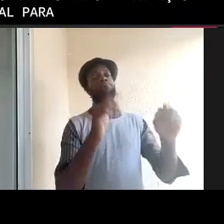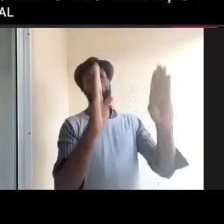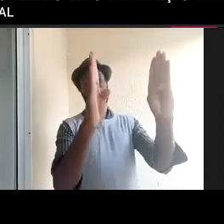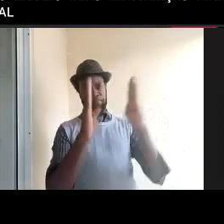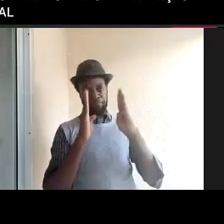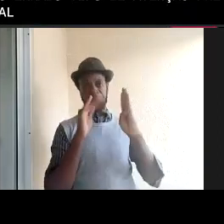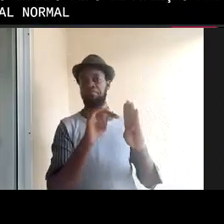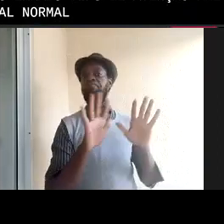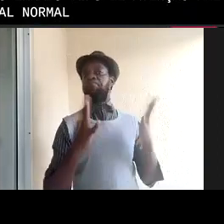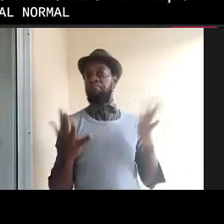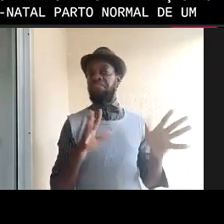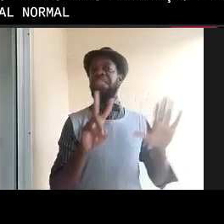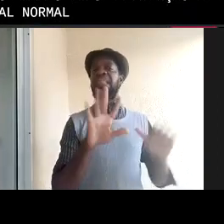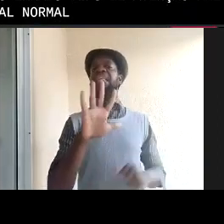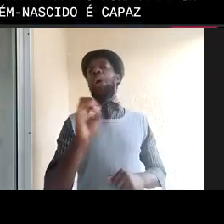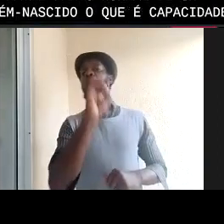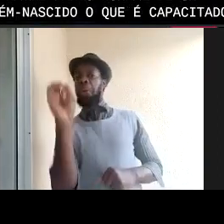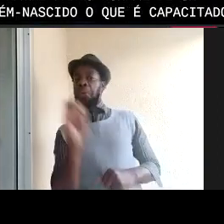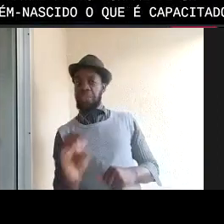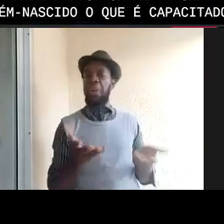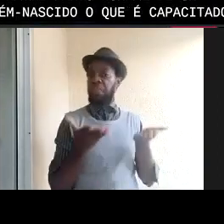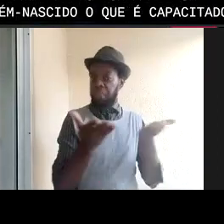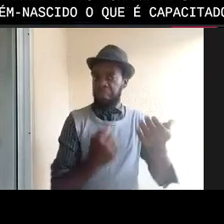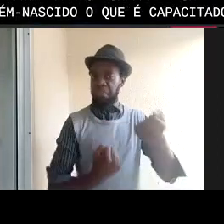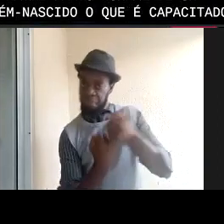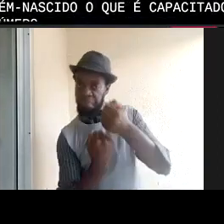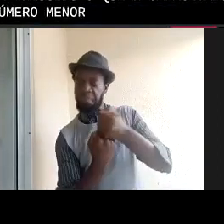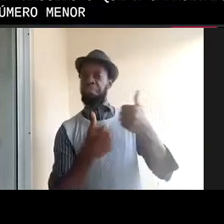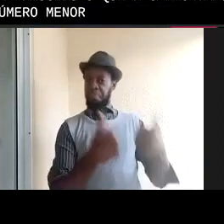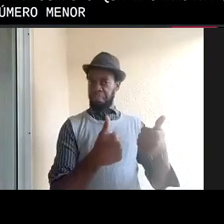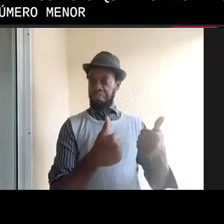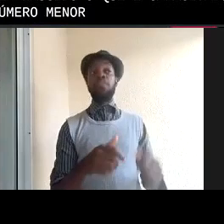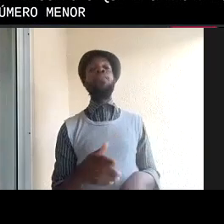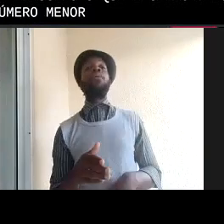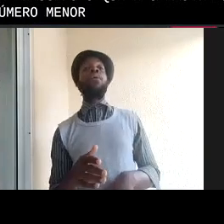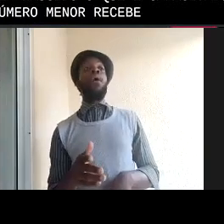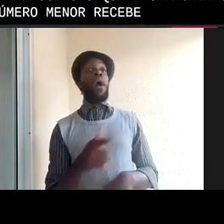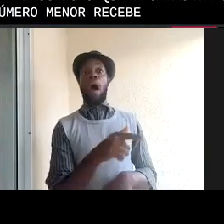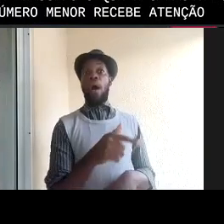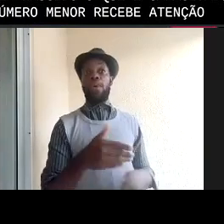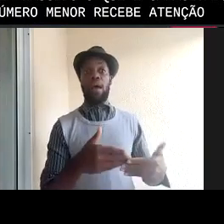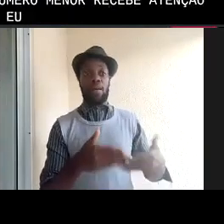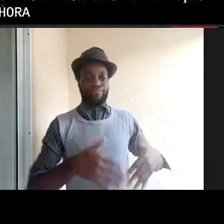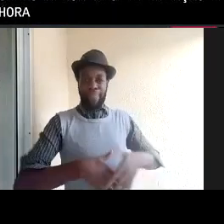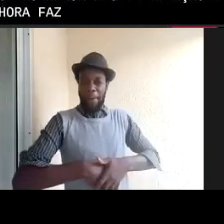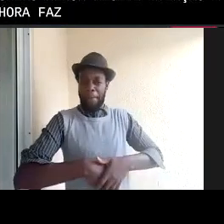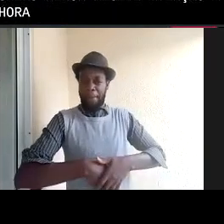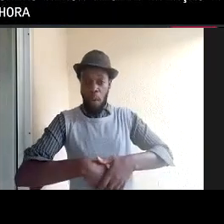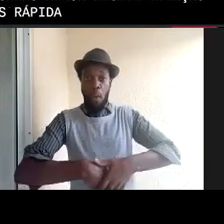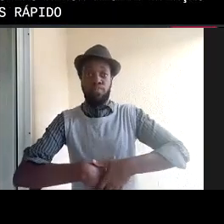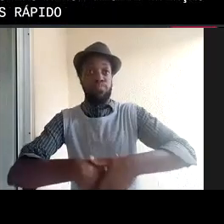capacitado. Un número menor recibe esta atención en fases tempranas del embarazo y realiza el